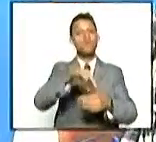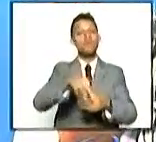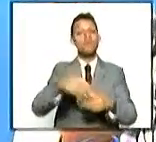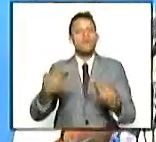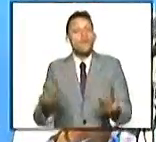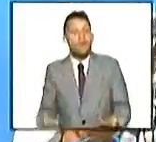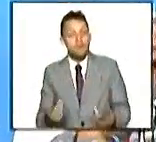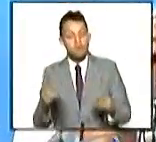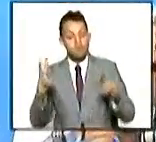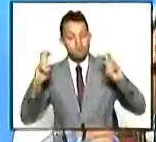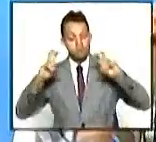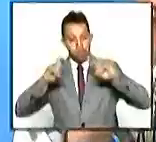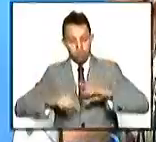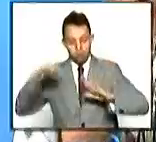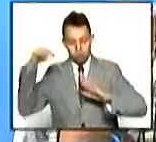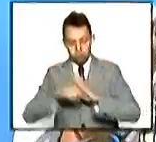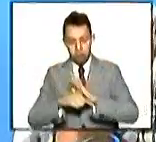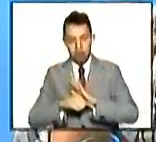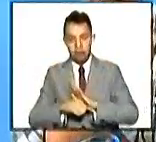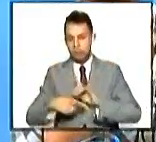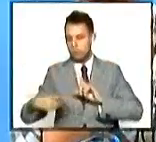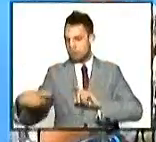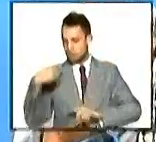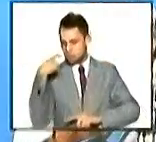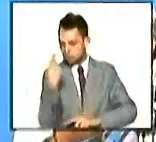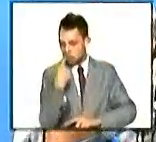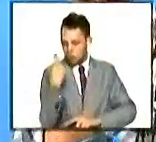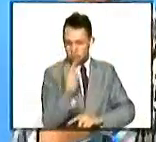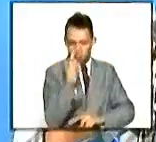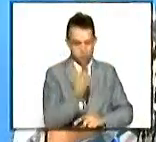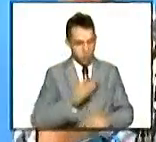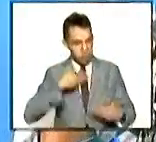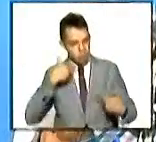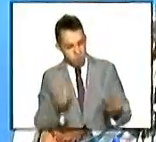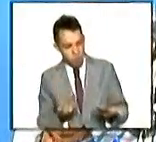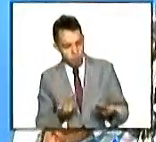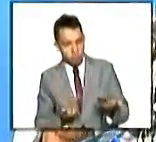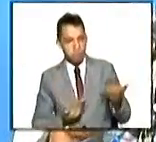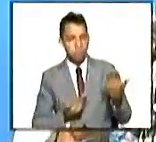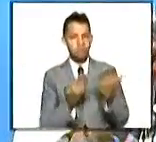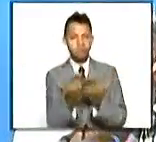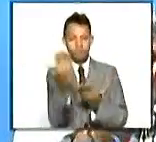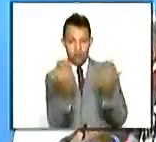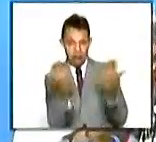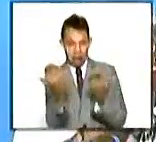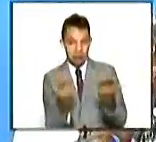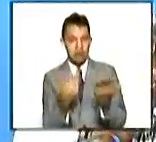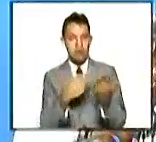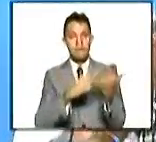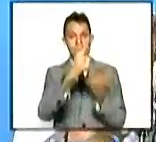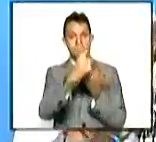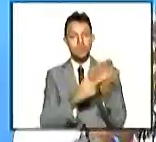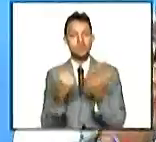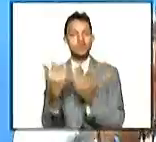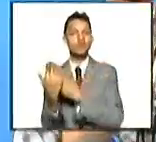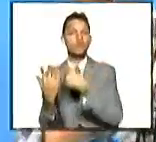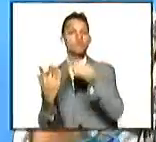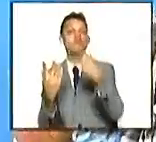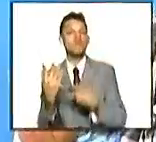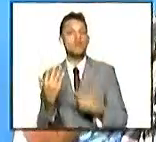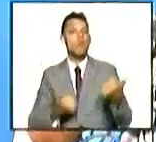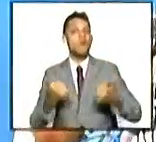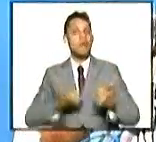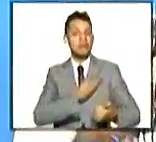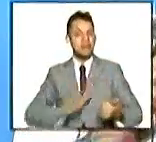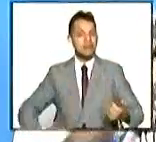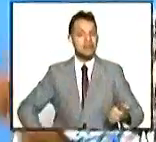bien y buscar, hurgar entre las propuestas de cada uno de los candidatos qué es lo que mejor nos conviene a